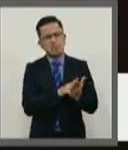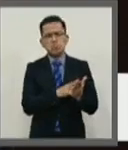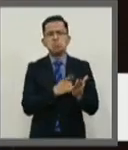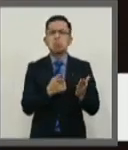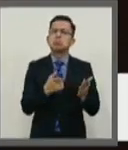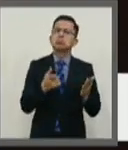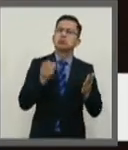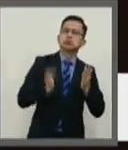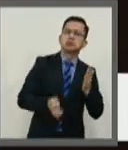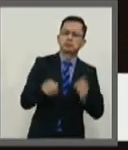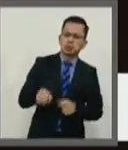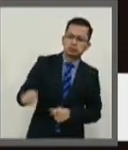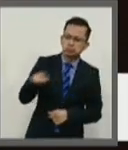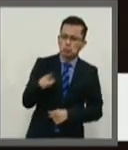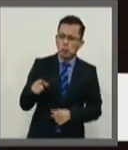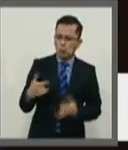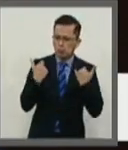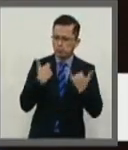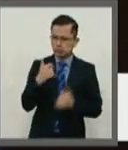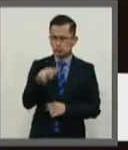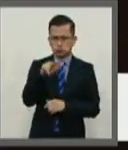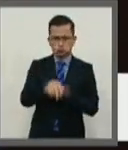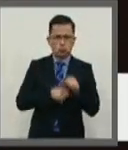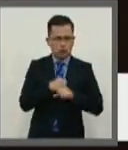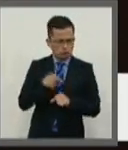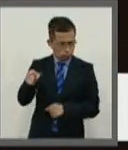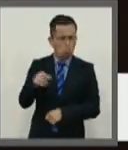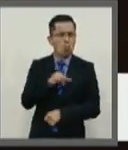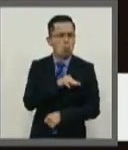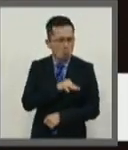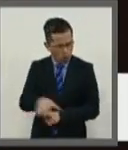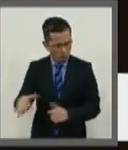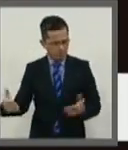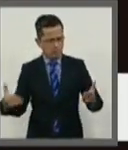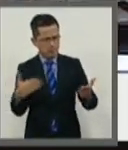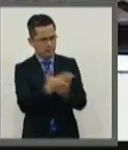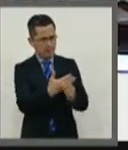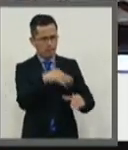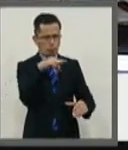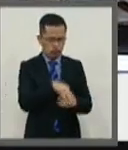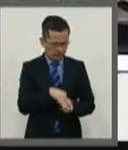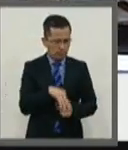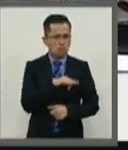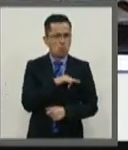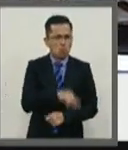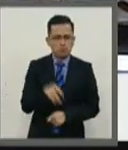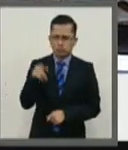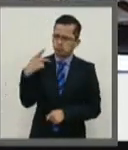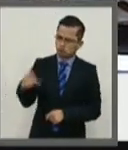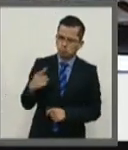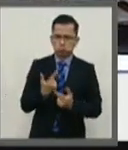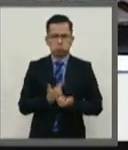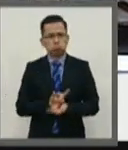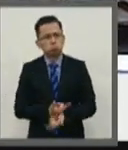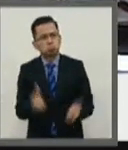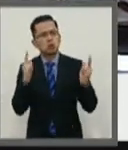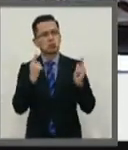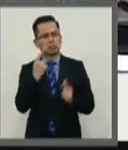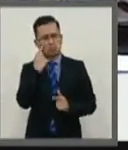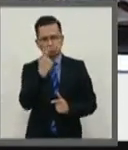su capacidad para votar y con ello un acto libre, responsable y consciente como para decidir